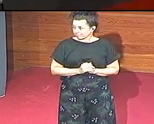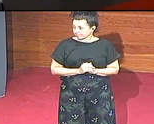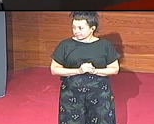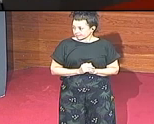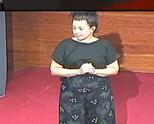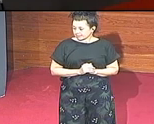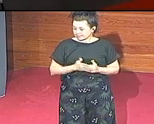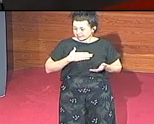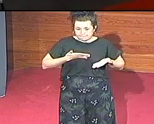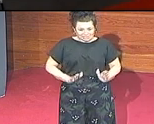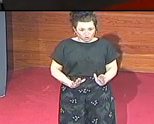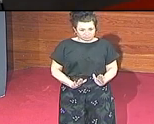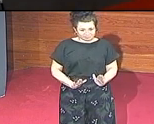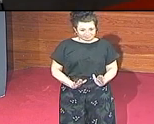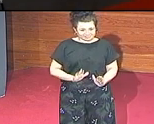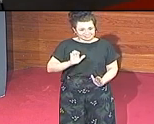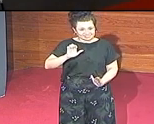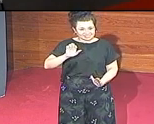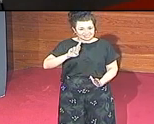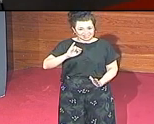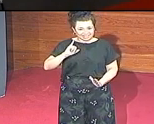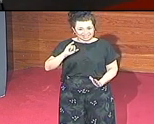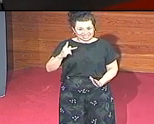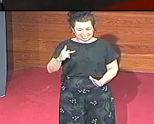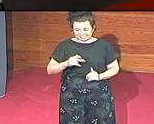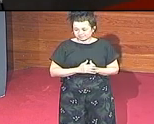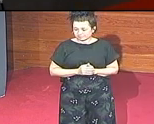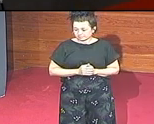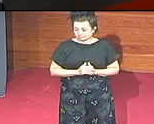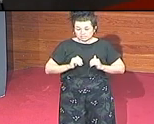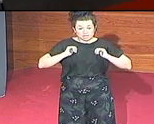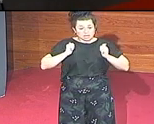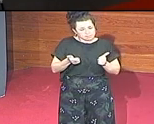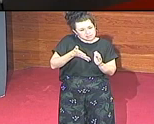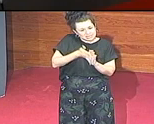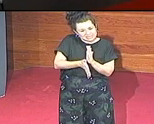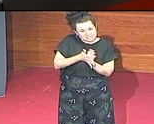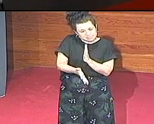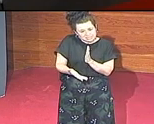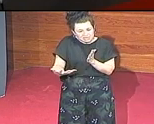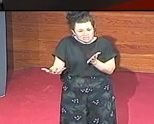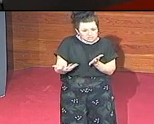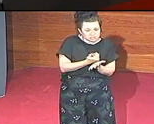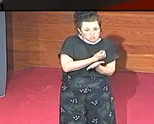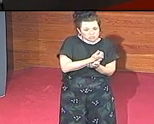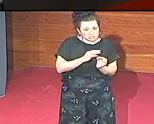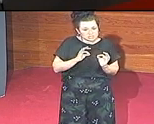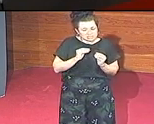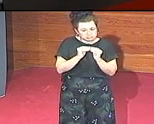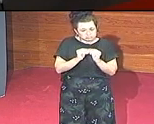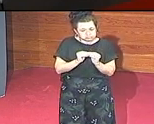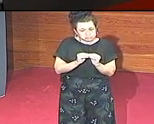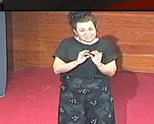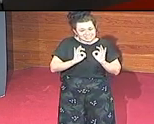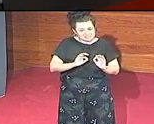es el mismo bueno yo comencé a explicar a contar todo entonces hicimos el especial web que les